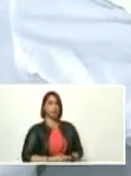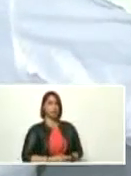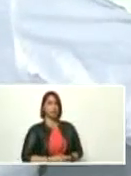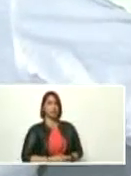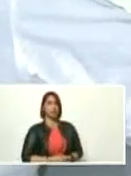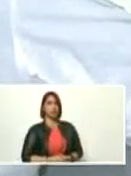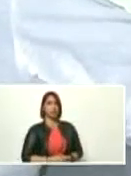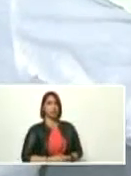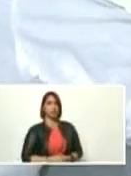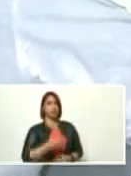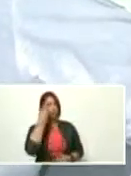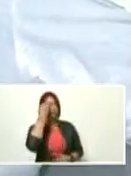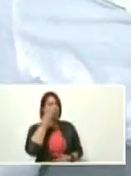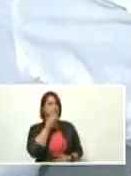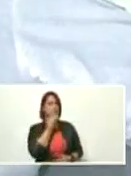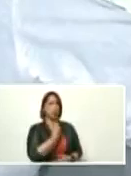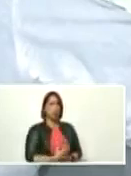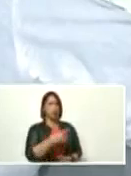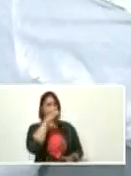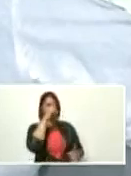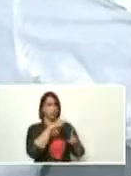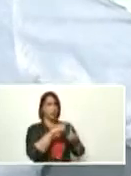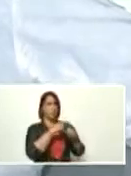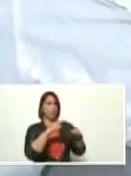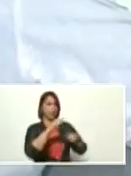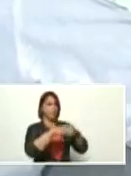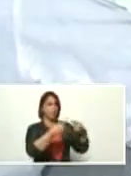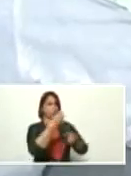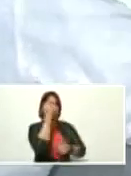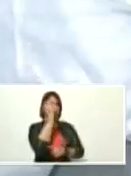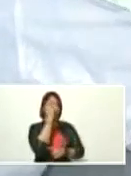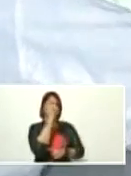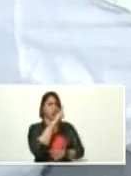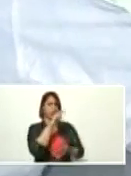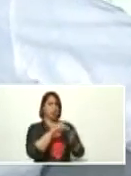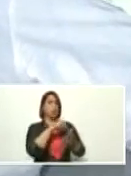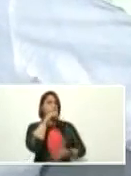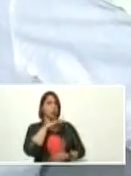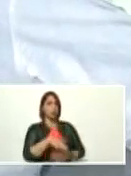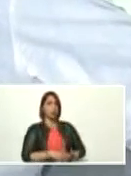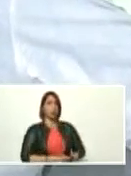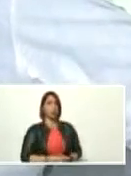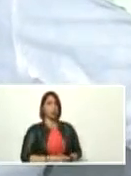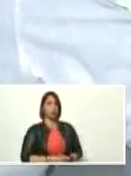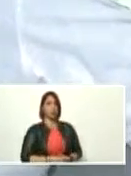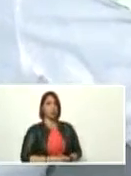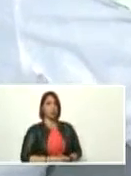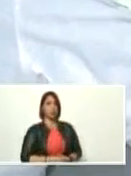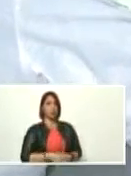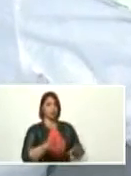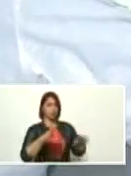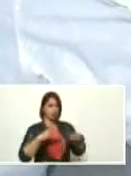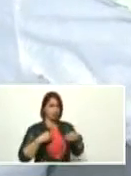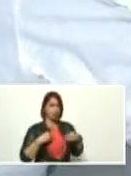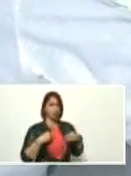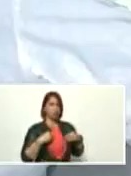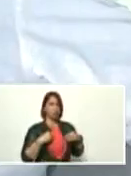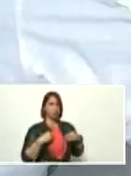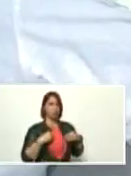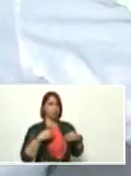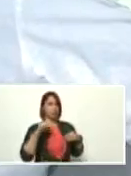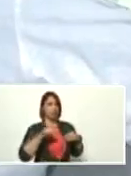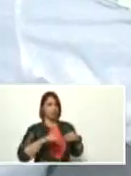Y creo que es un buen reto para el próximo Congreso Nacional de Historia asumir esto